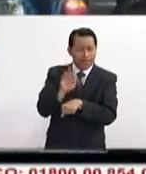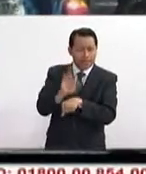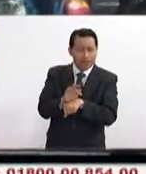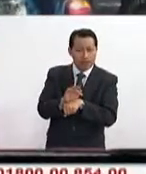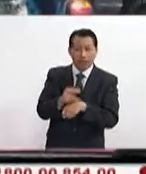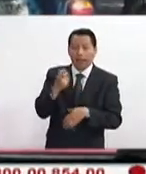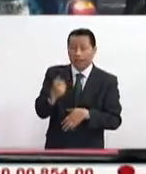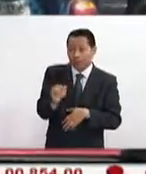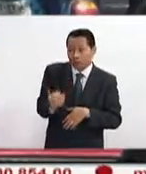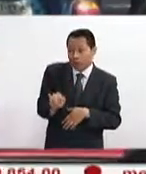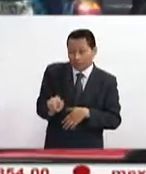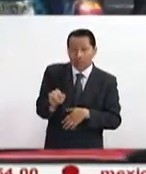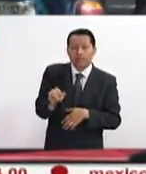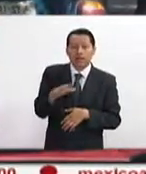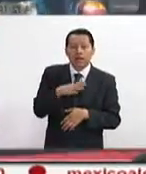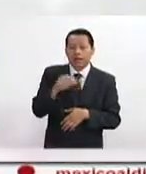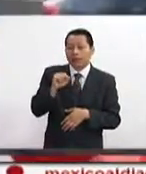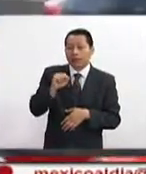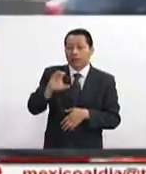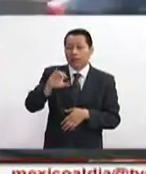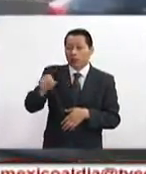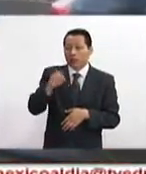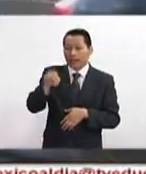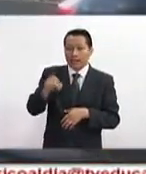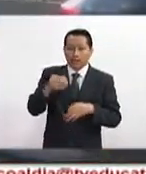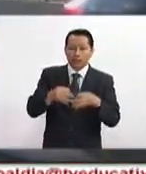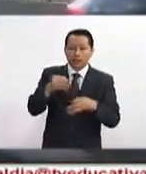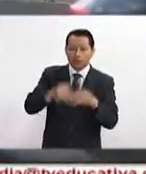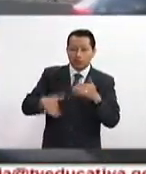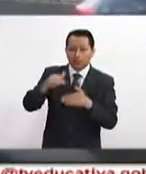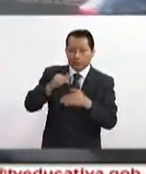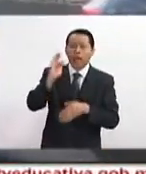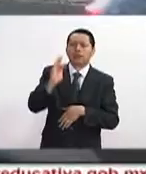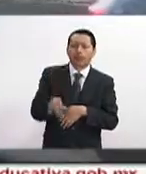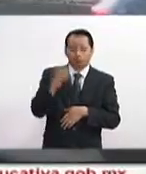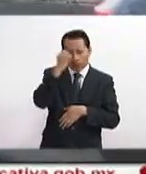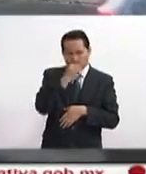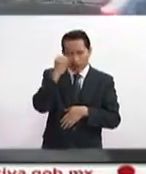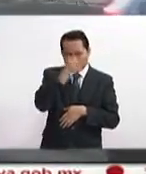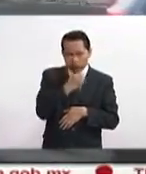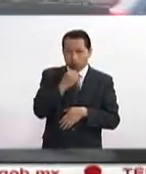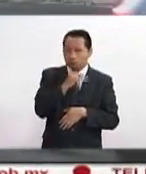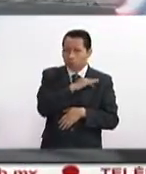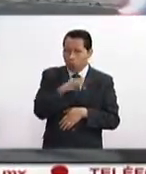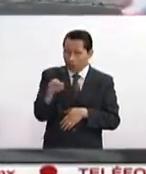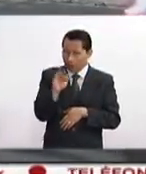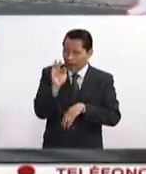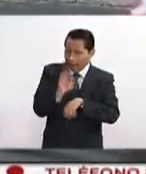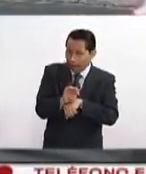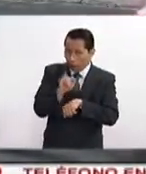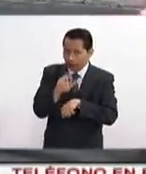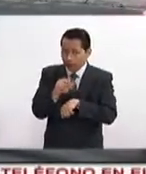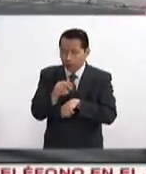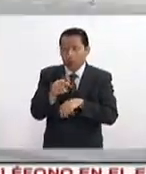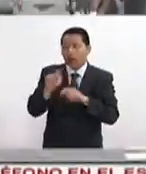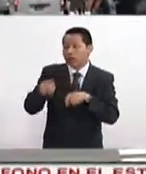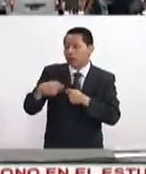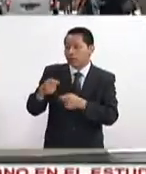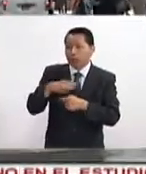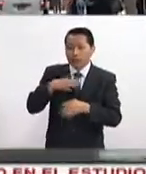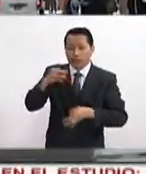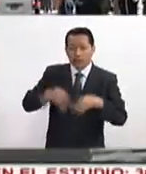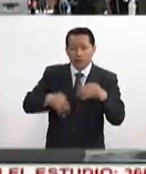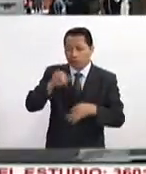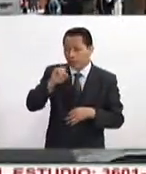Bueno, pues este jueves la Suprema Corte de Justicia aceptó analizar si resuelve o no este amparo. El asunto fue turnado al ministro